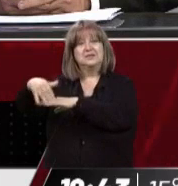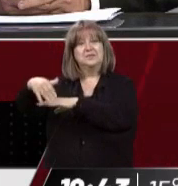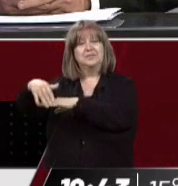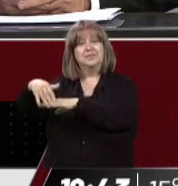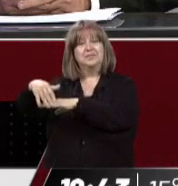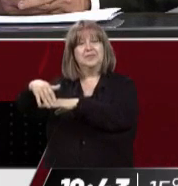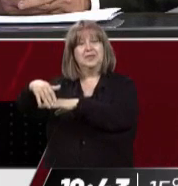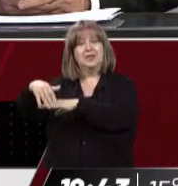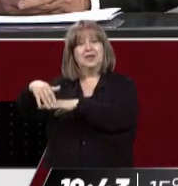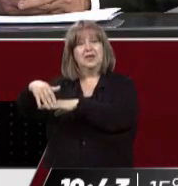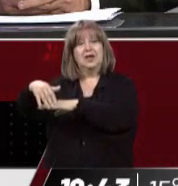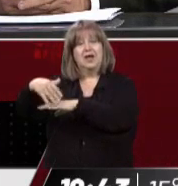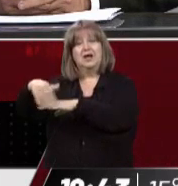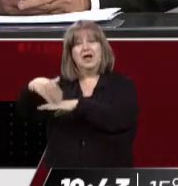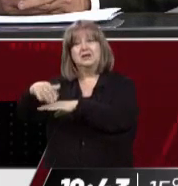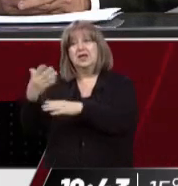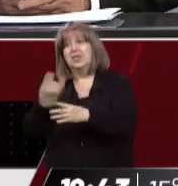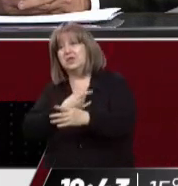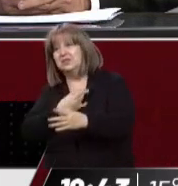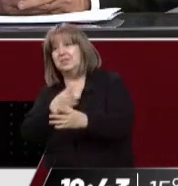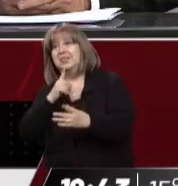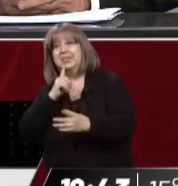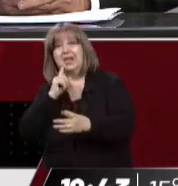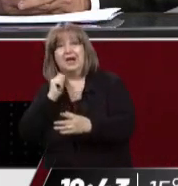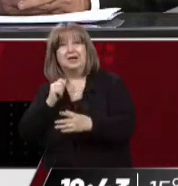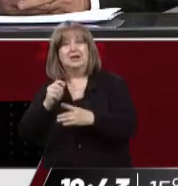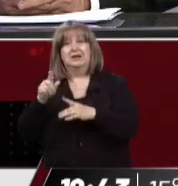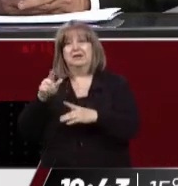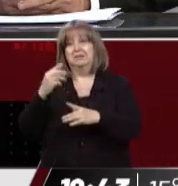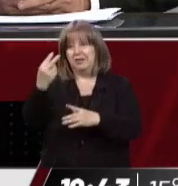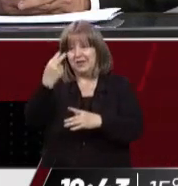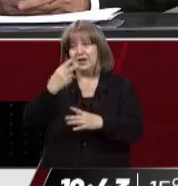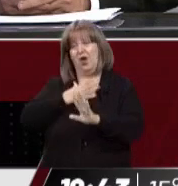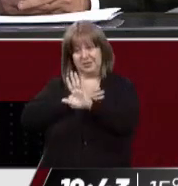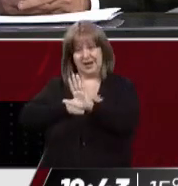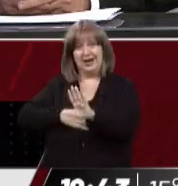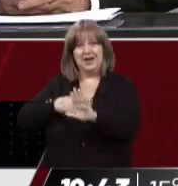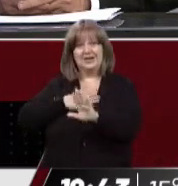cuando salieron todos, ahí ya después me los encontré. Y se quedaron todos tranquilos ahí, pero...